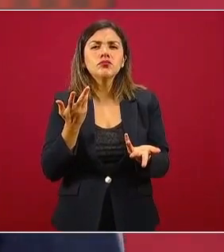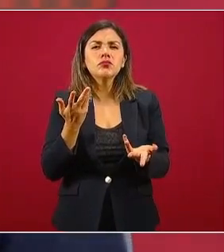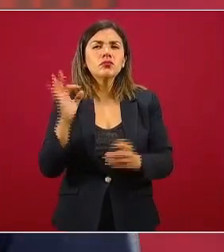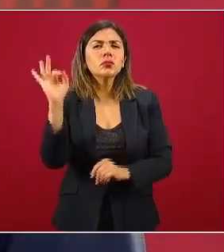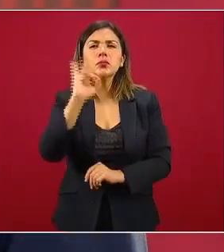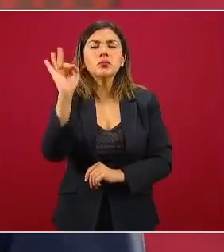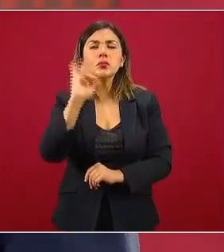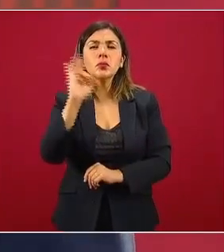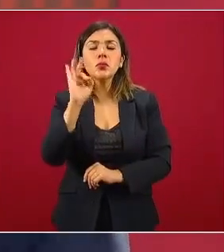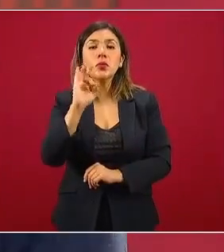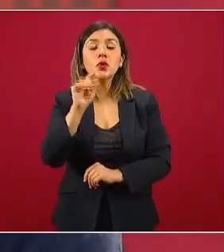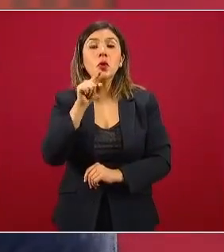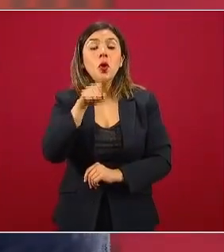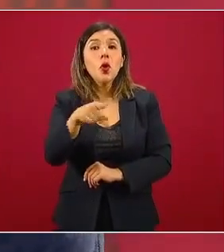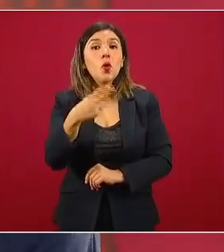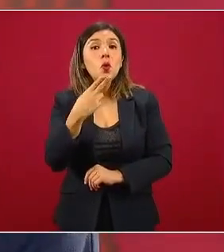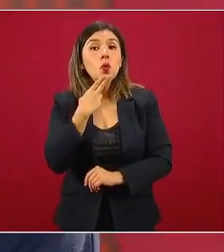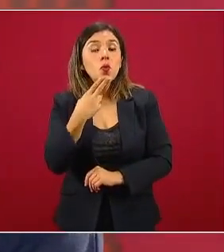si el consumo